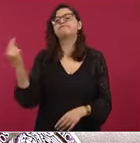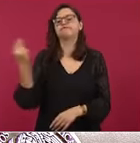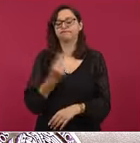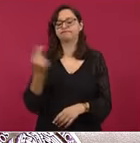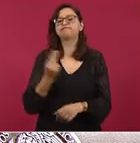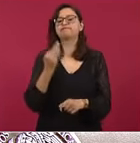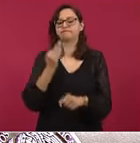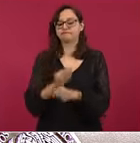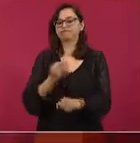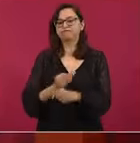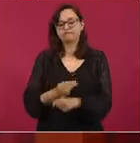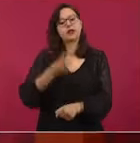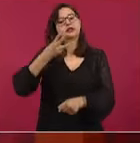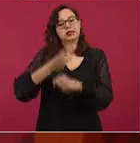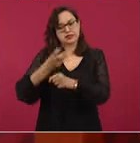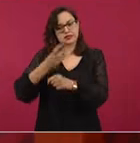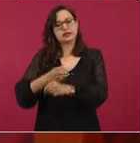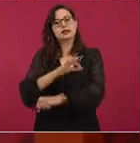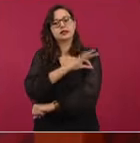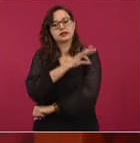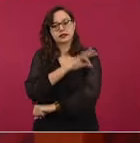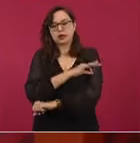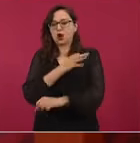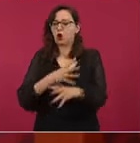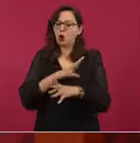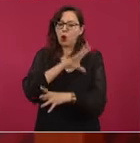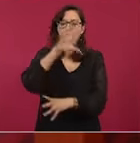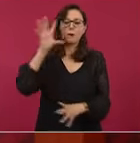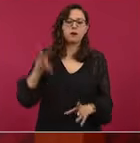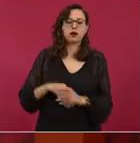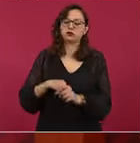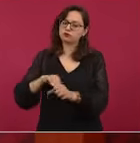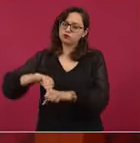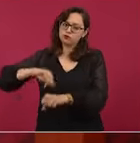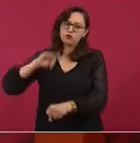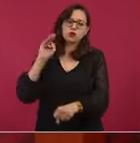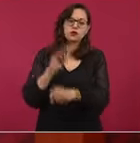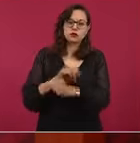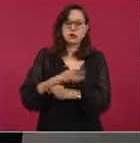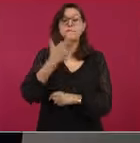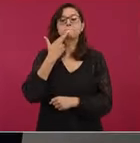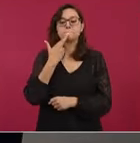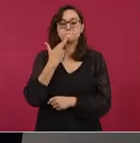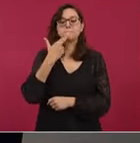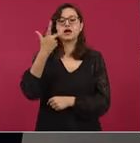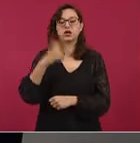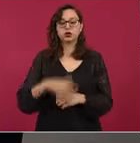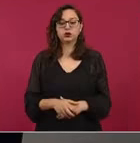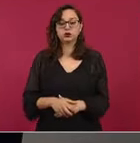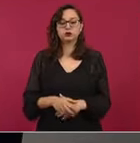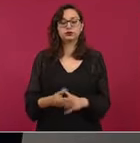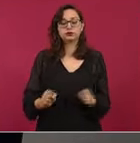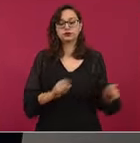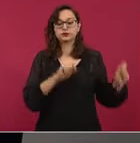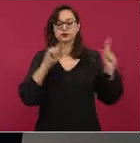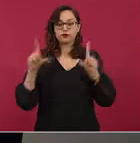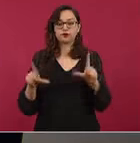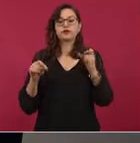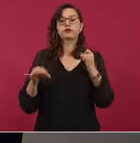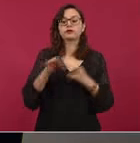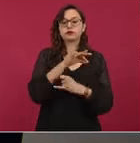El refuerzo va a ayudar a que tengas la protección más alta que se tiene en este momento. Y vemos en la última imagen